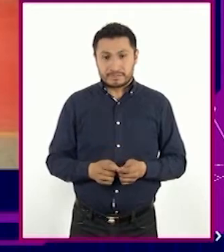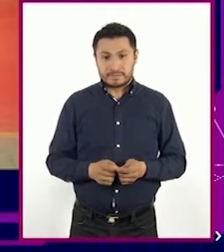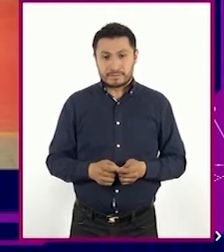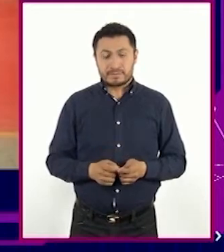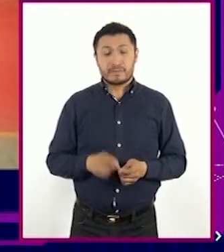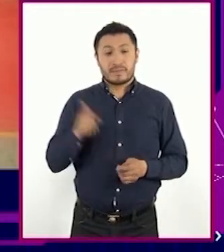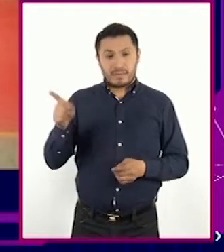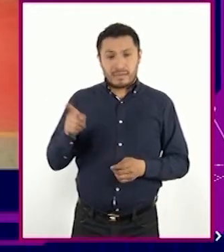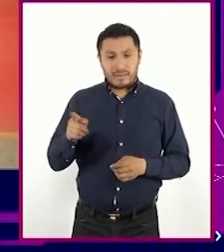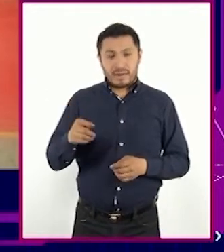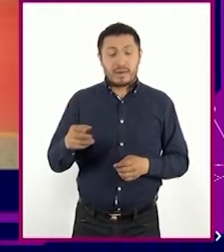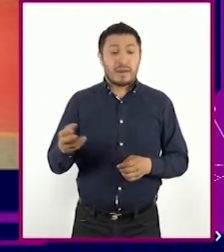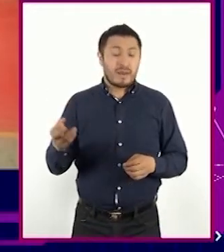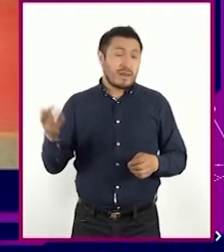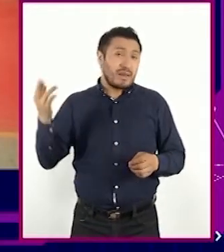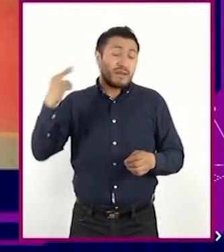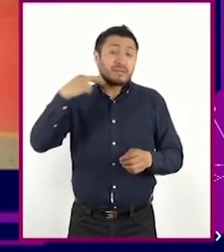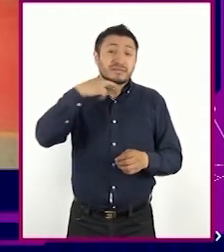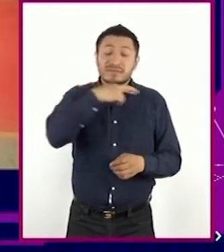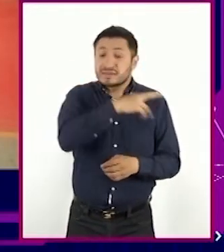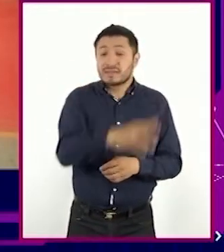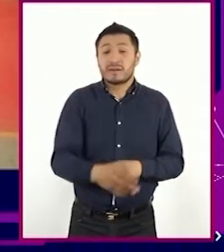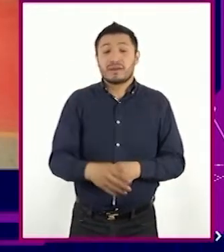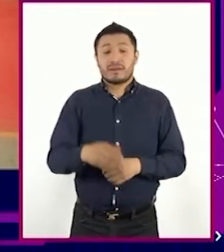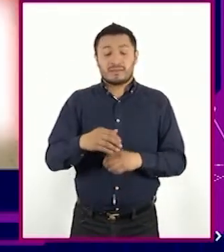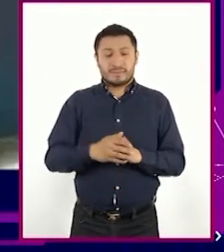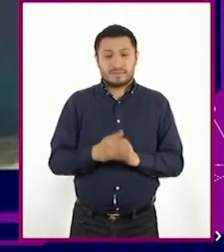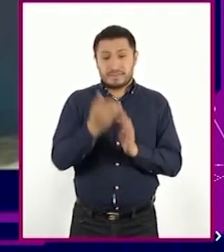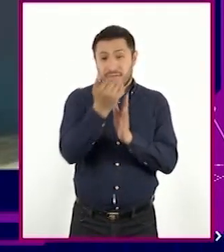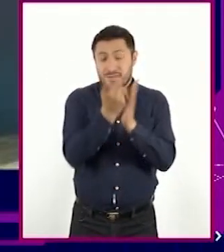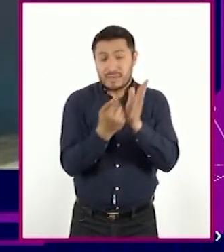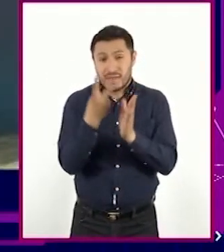Pepe ha bajado el tiempo que hizo Ramón en más de 2 segundos.